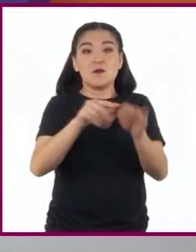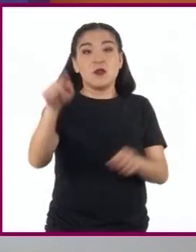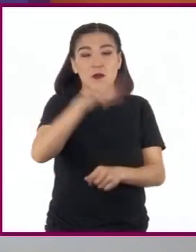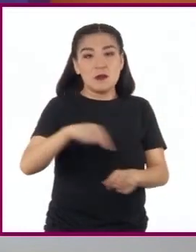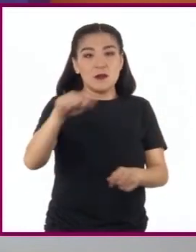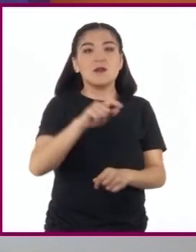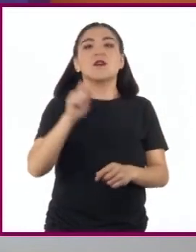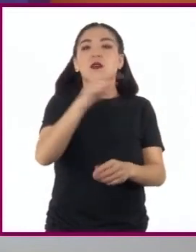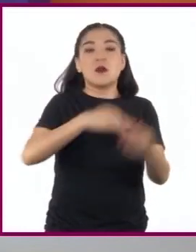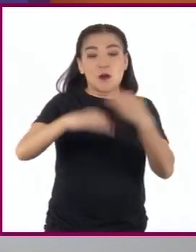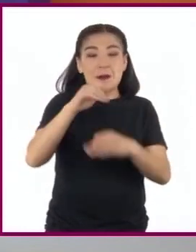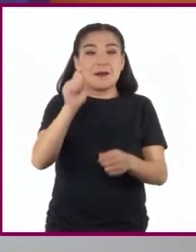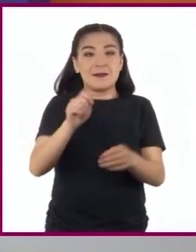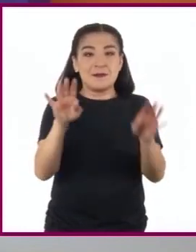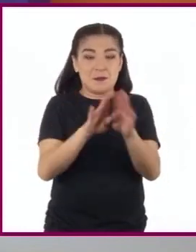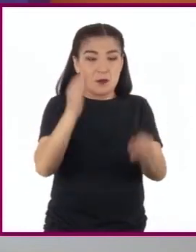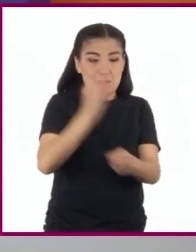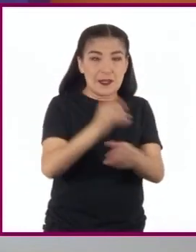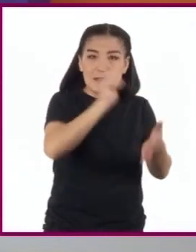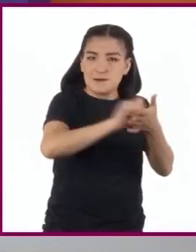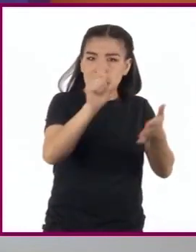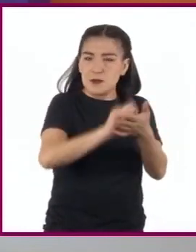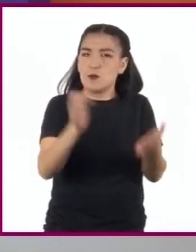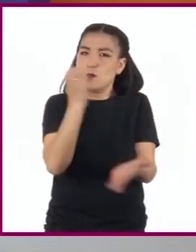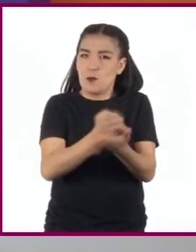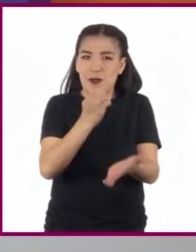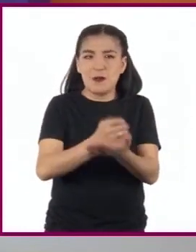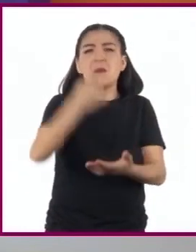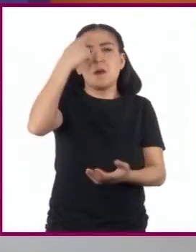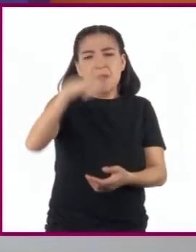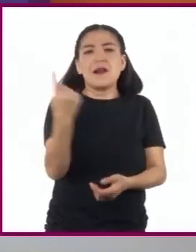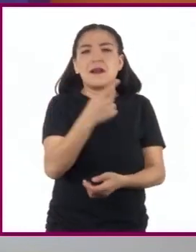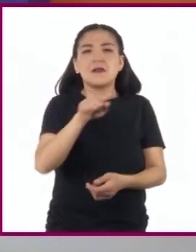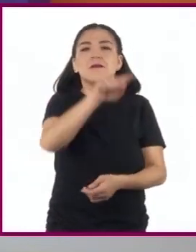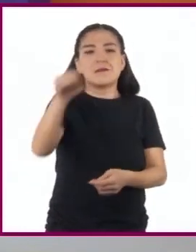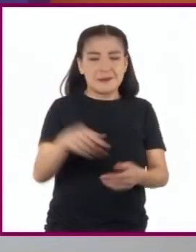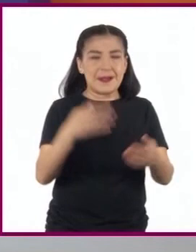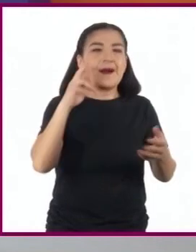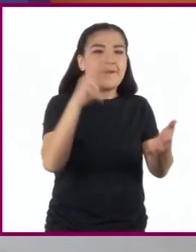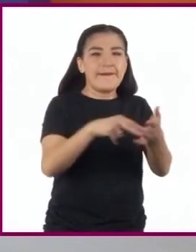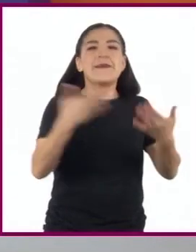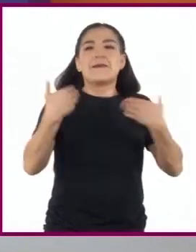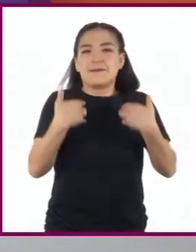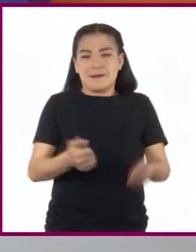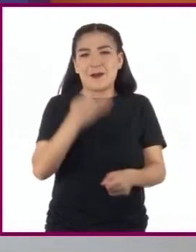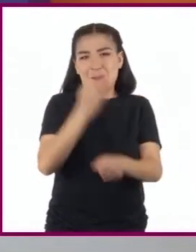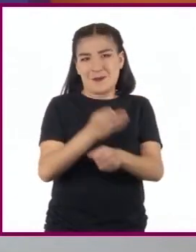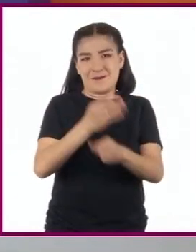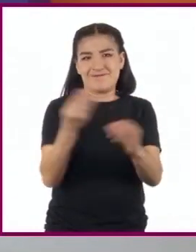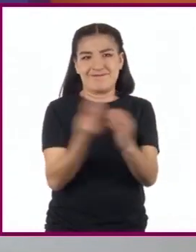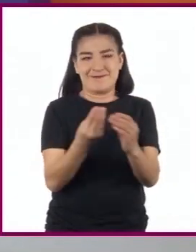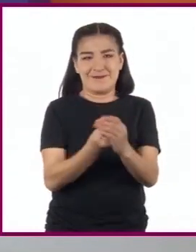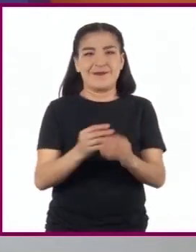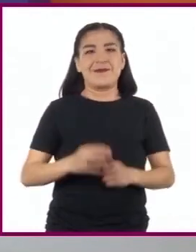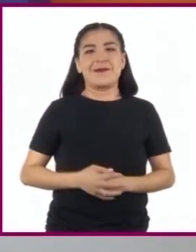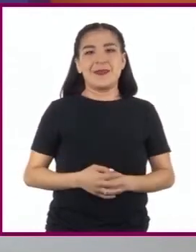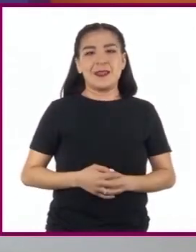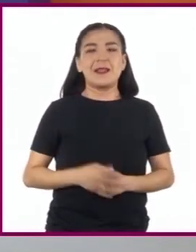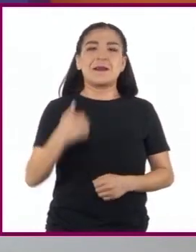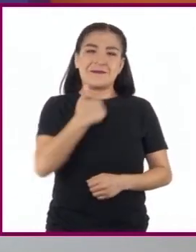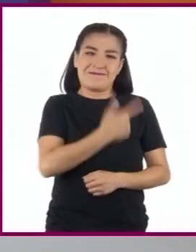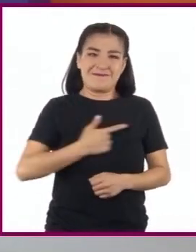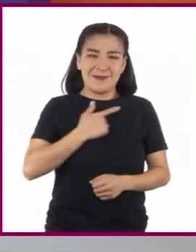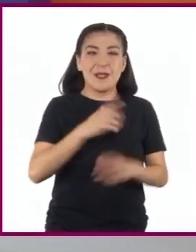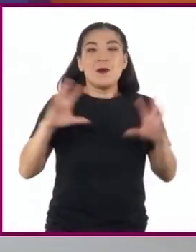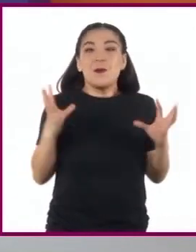que todo lo trabajado lo realicen en su cuaderno, para que sea la evidencia de lo aprendido en esta sesión. Me da mucho